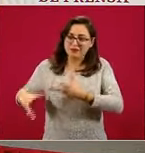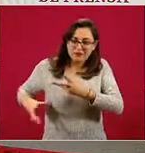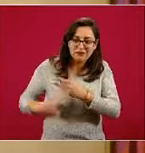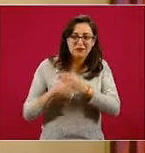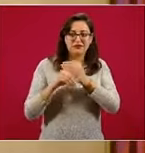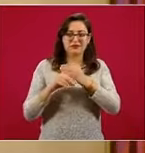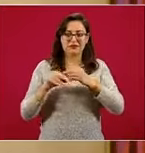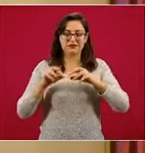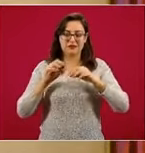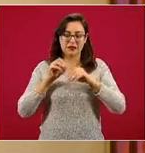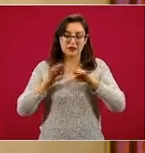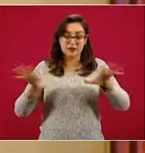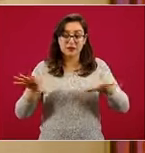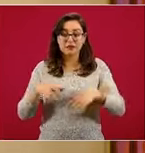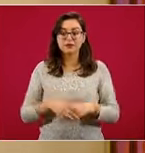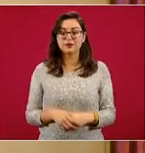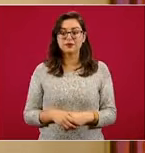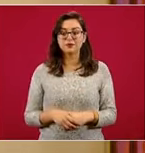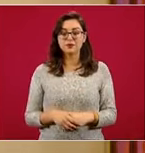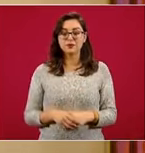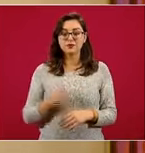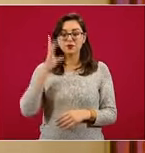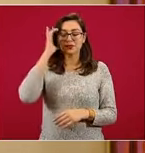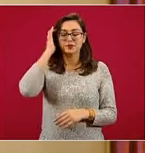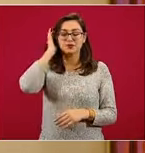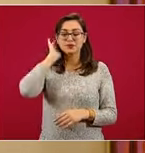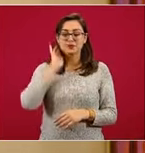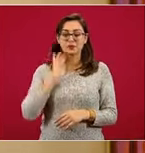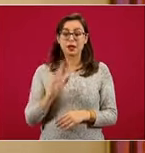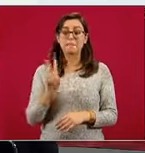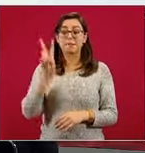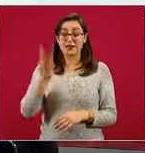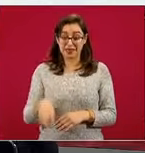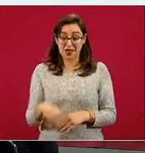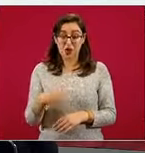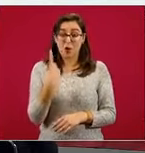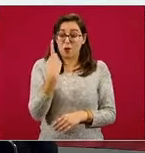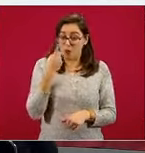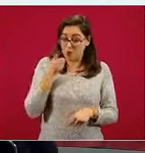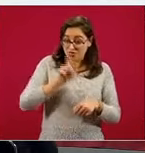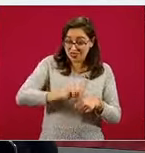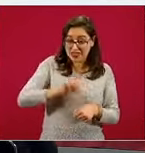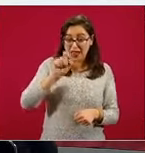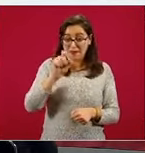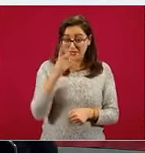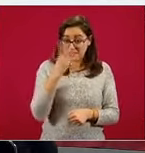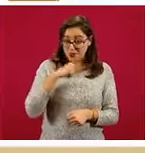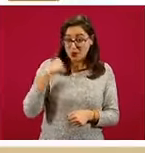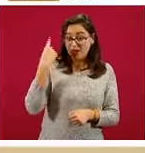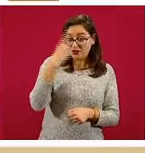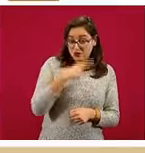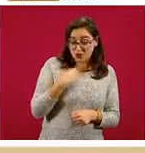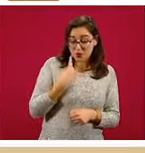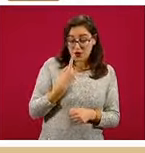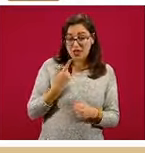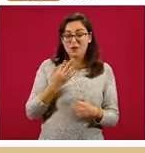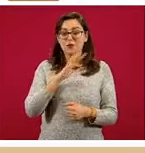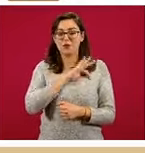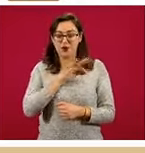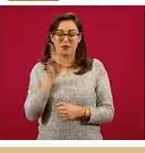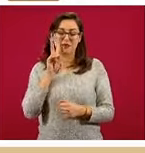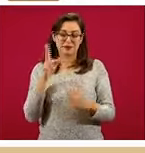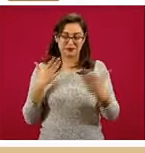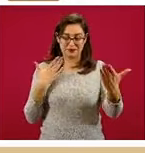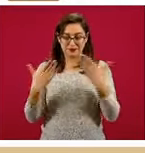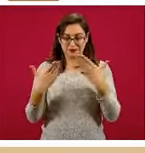ahora los que se emitieron del día de ayer para hoy, es decir, los nuevos que aparecen o casos nuevos que aparecen en la plataforma y por